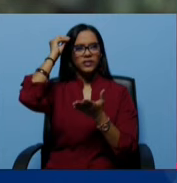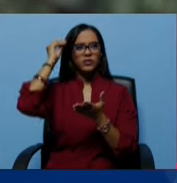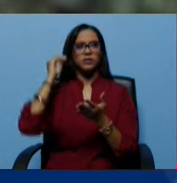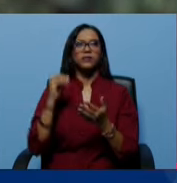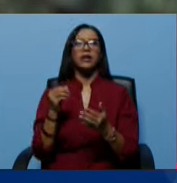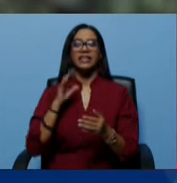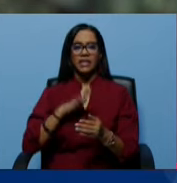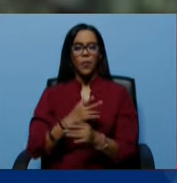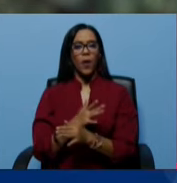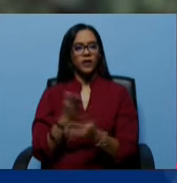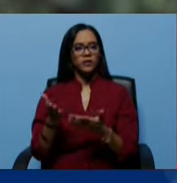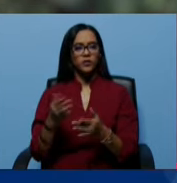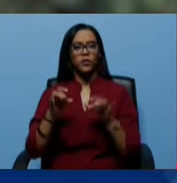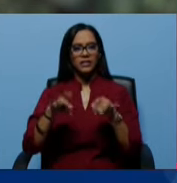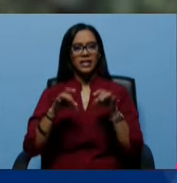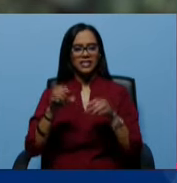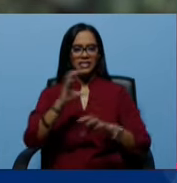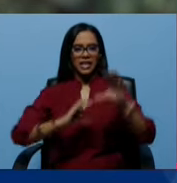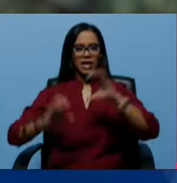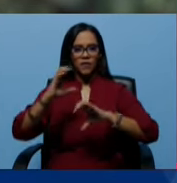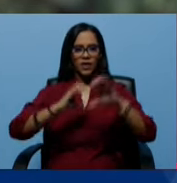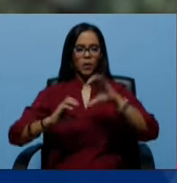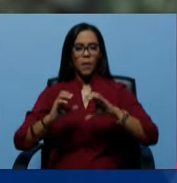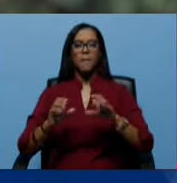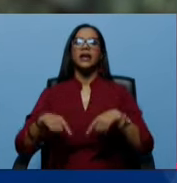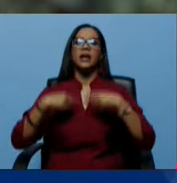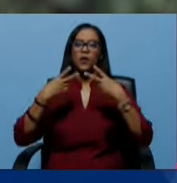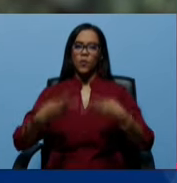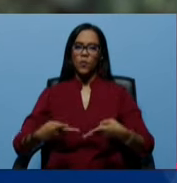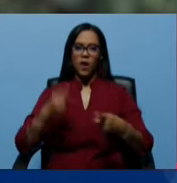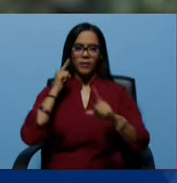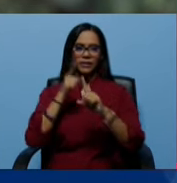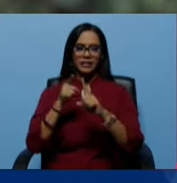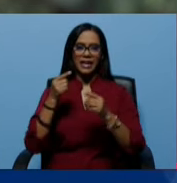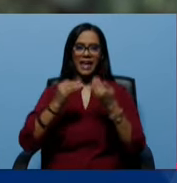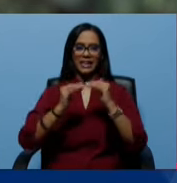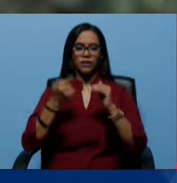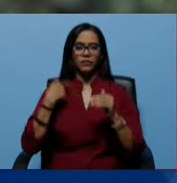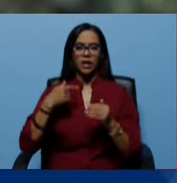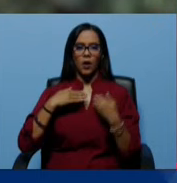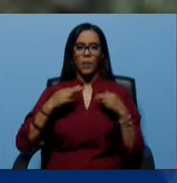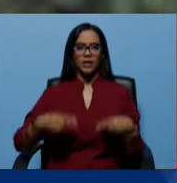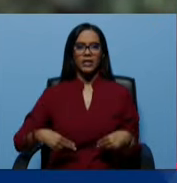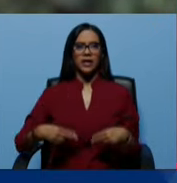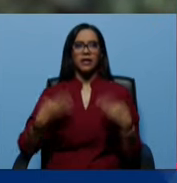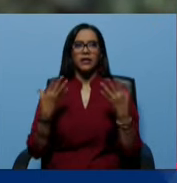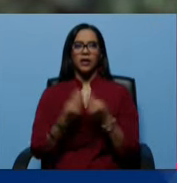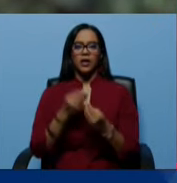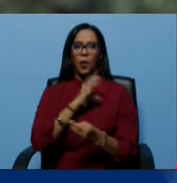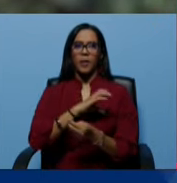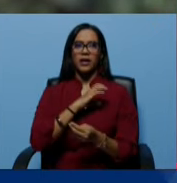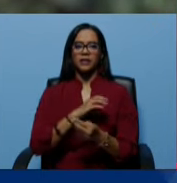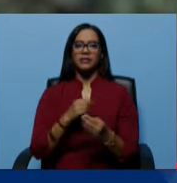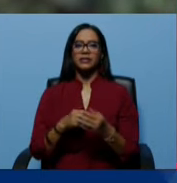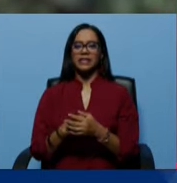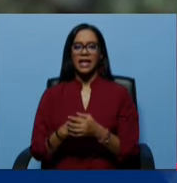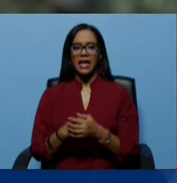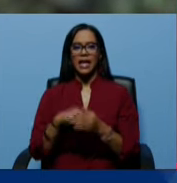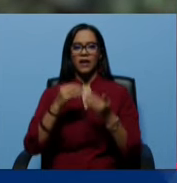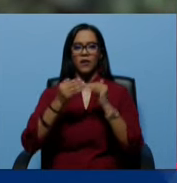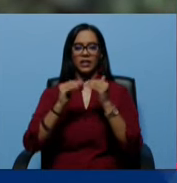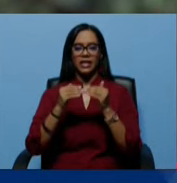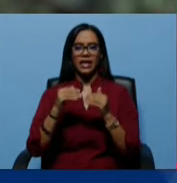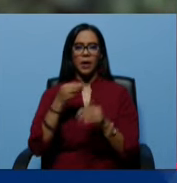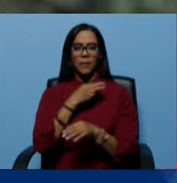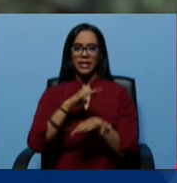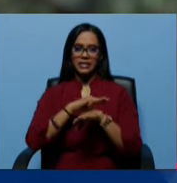estamos jugando eso con el semillero científico, para los nuevos desafíos éticos que tiene la humanidad. Nos acompaña el Comité de Bioética del Ministerio. Cuando